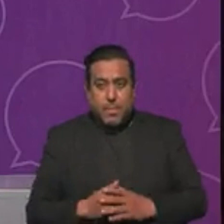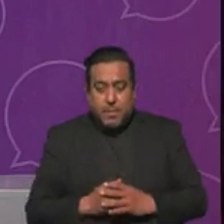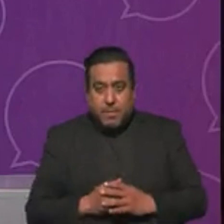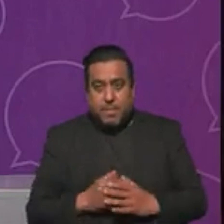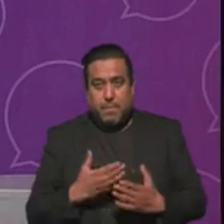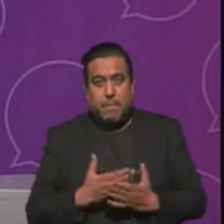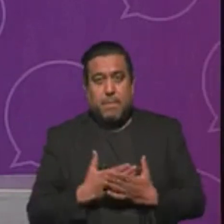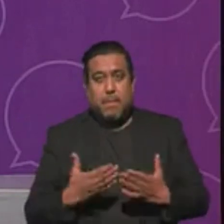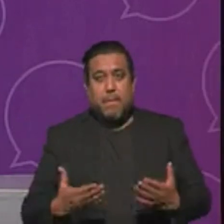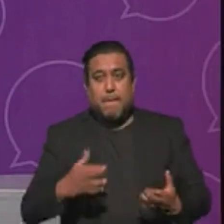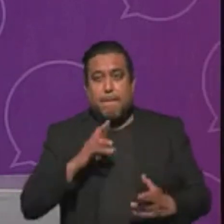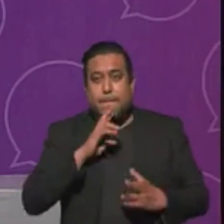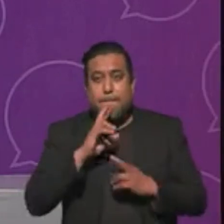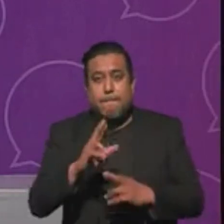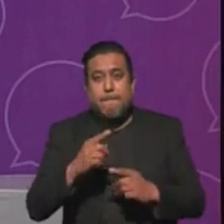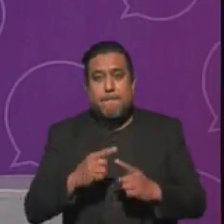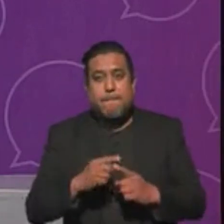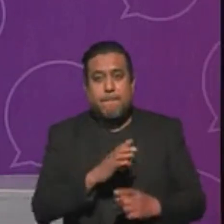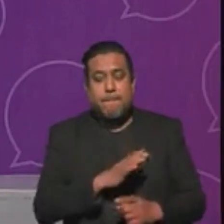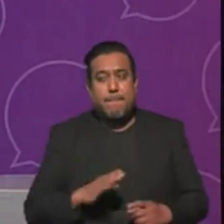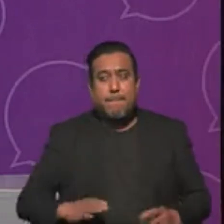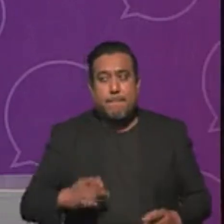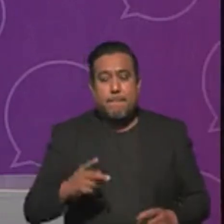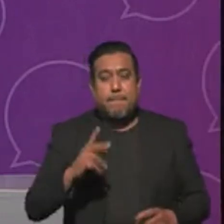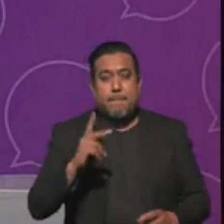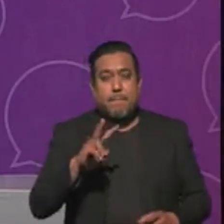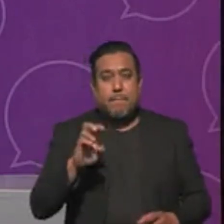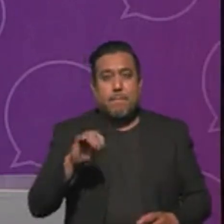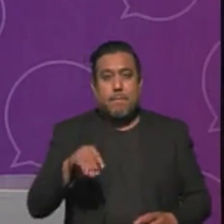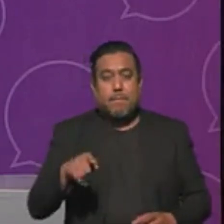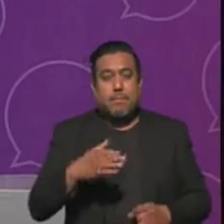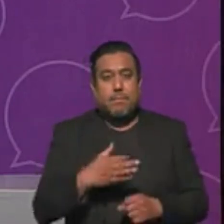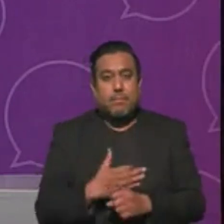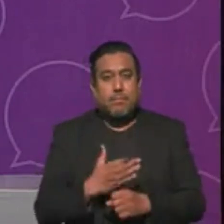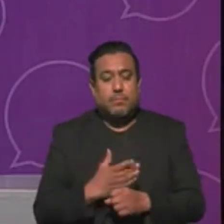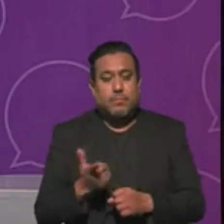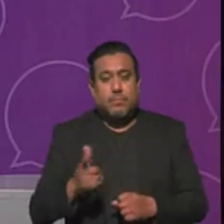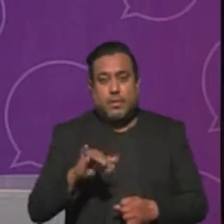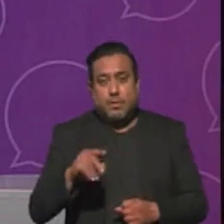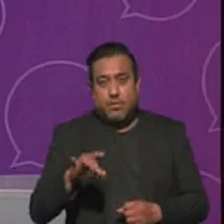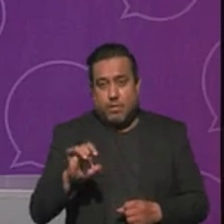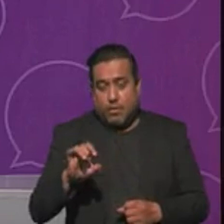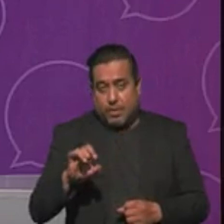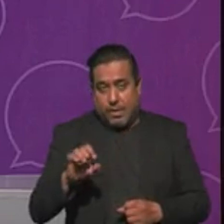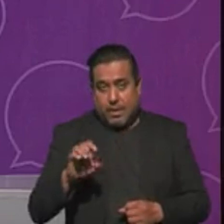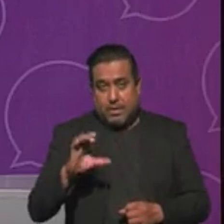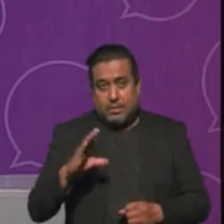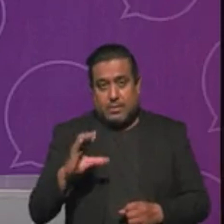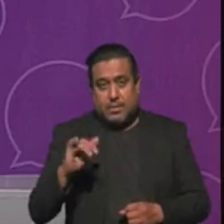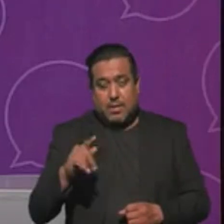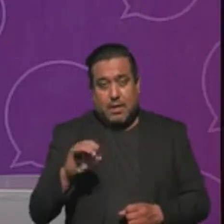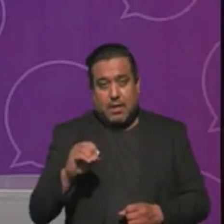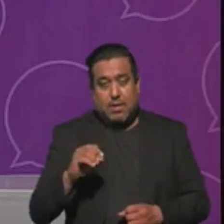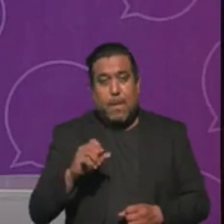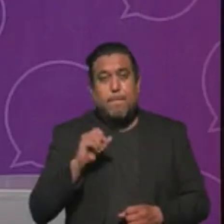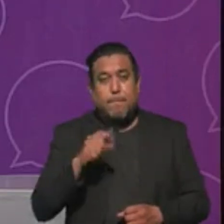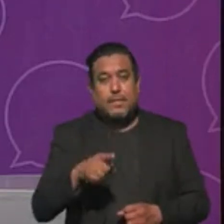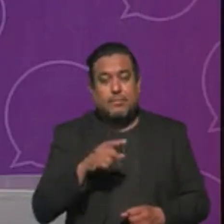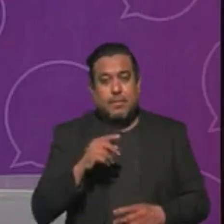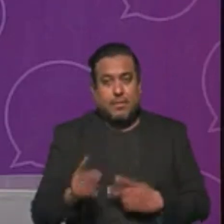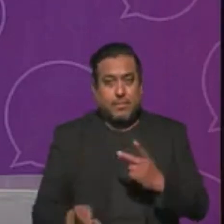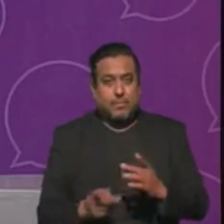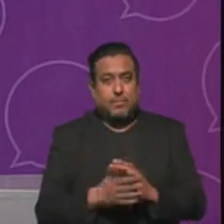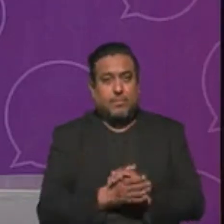ahora con la respuesta de el candidato del partido verde ecologista de México Jorge Enrique Velázquez Centeno Le repito La pregunta es de su